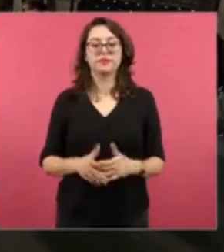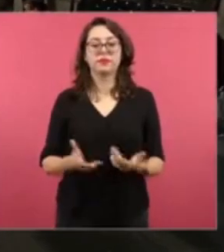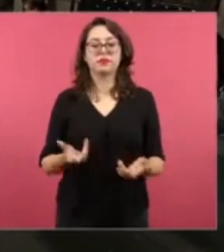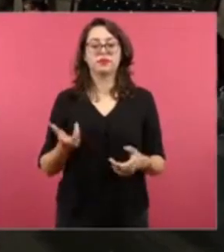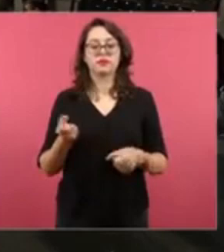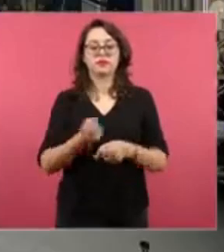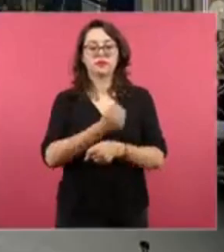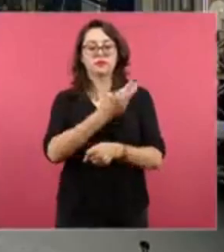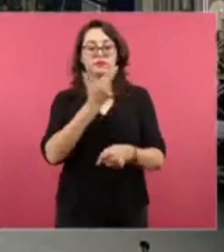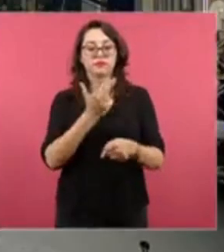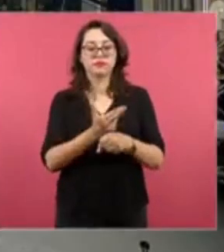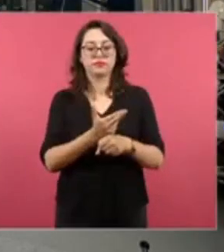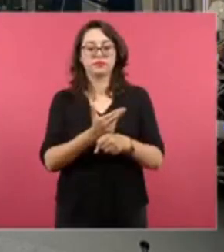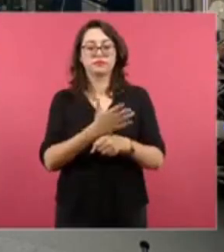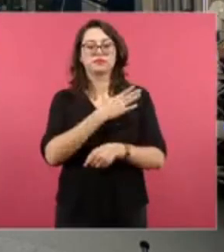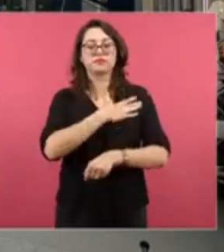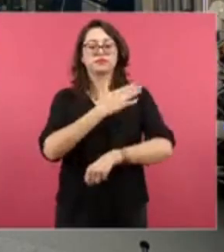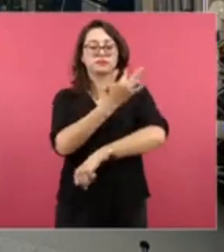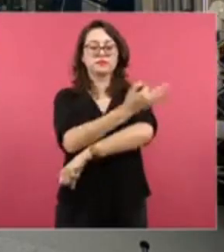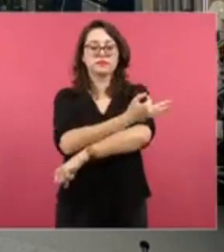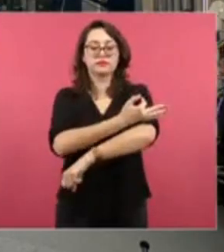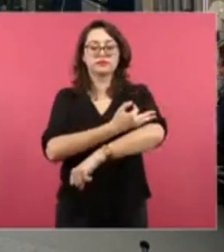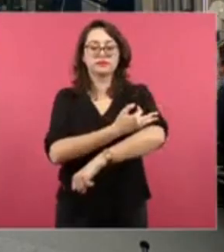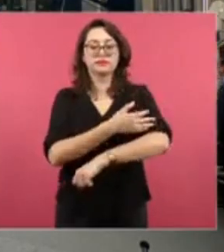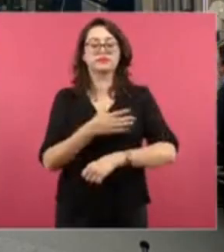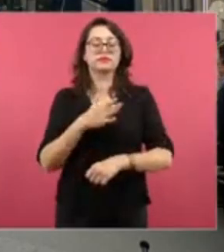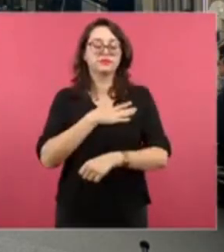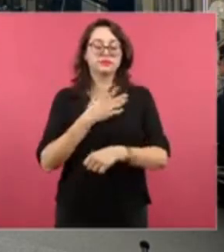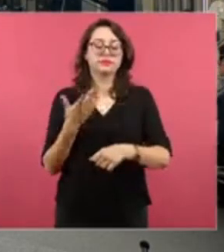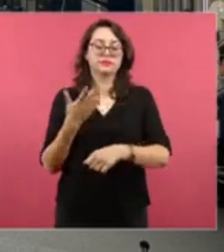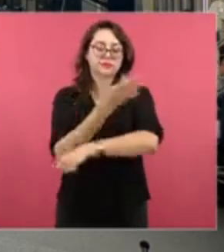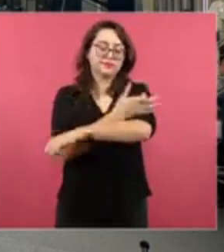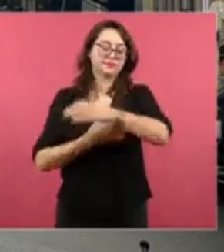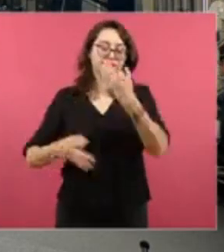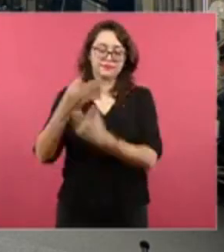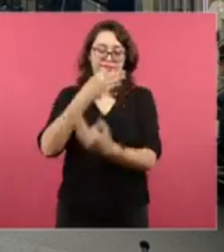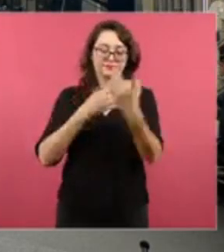Secretaria, buenas tardes, Buenas tardes. a todos.